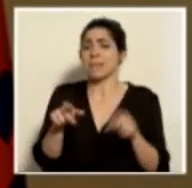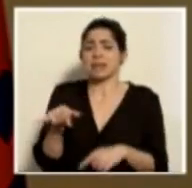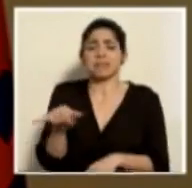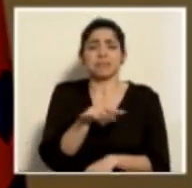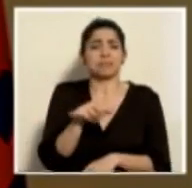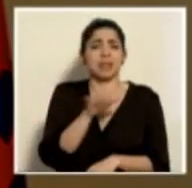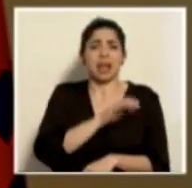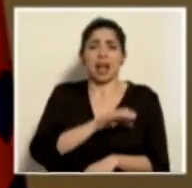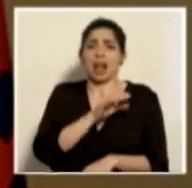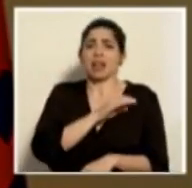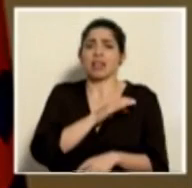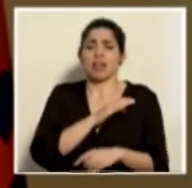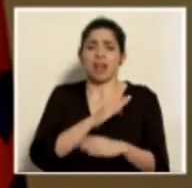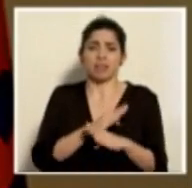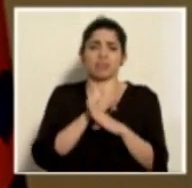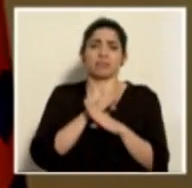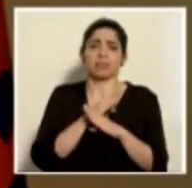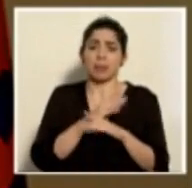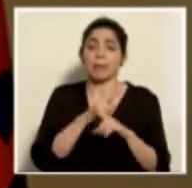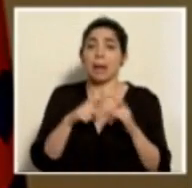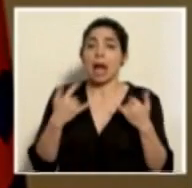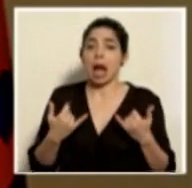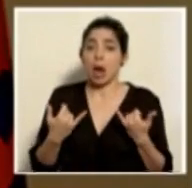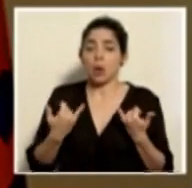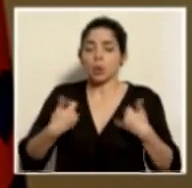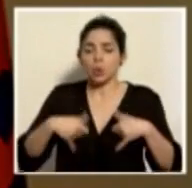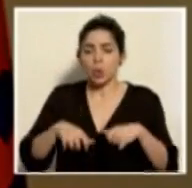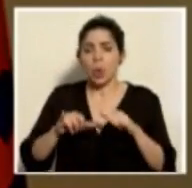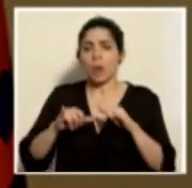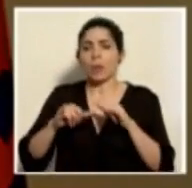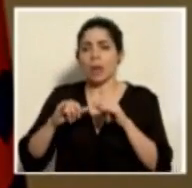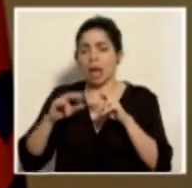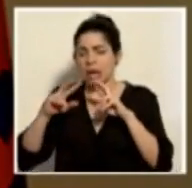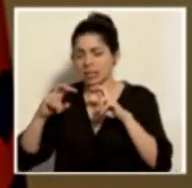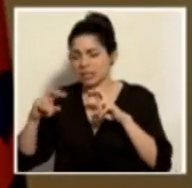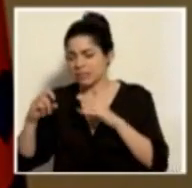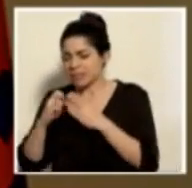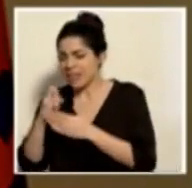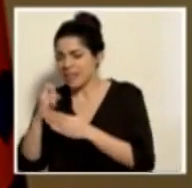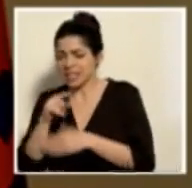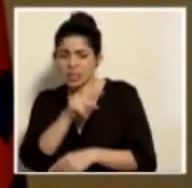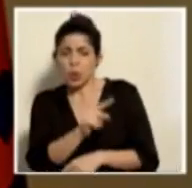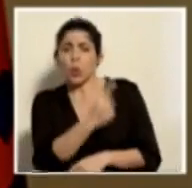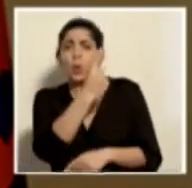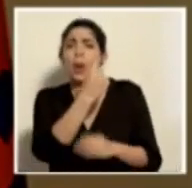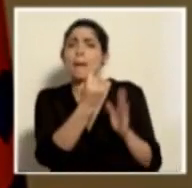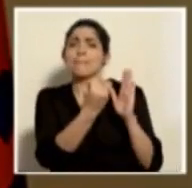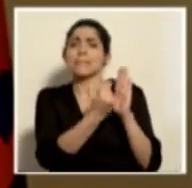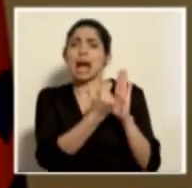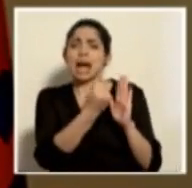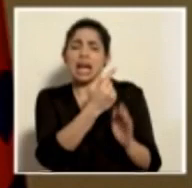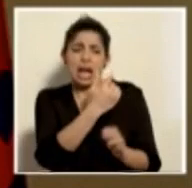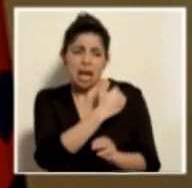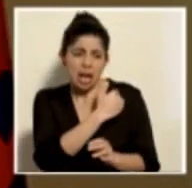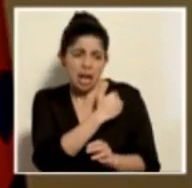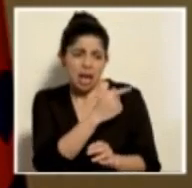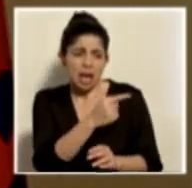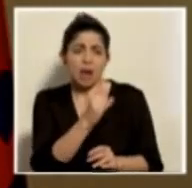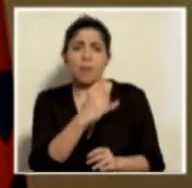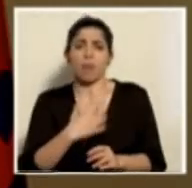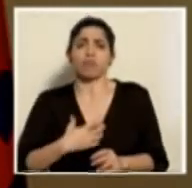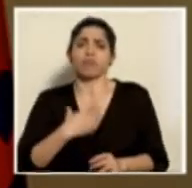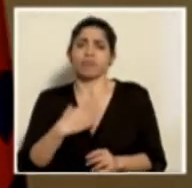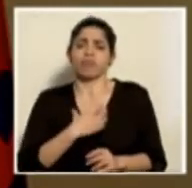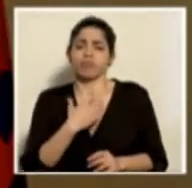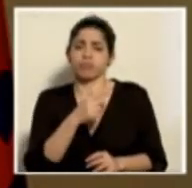misma calidad de filtrado. Pero estamos investigando de dónde es que viene esa marca específica, que fue la que,